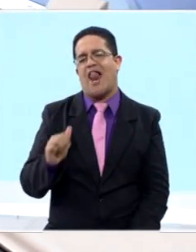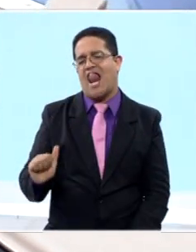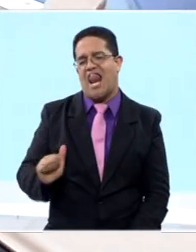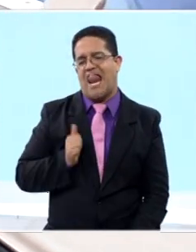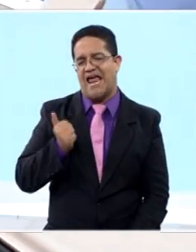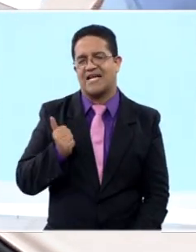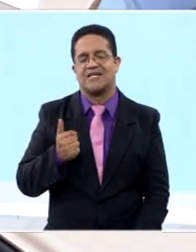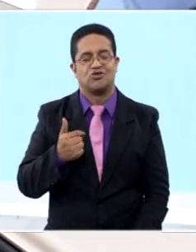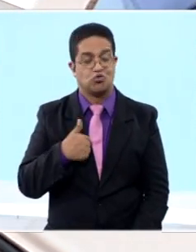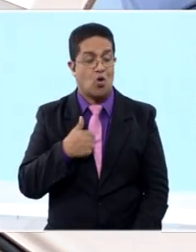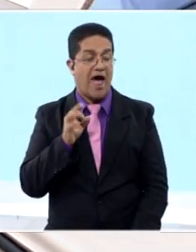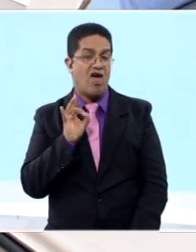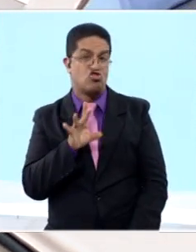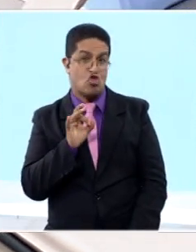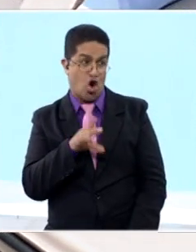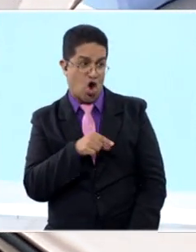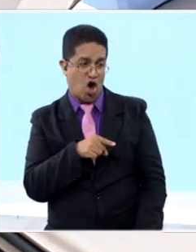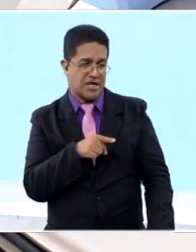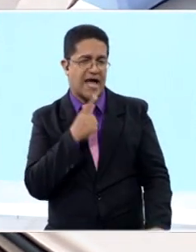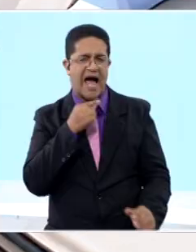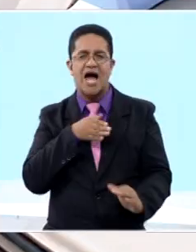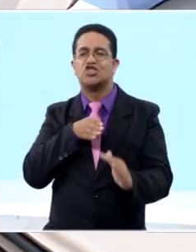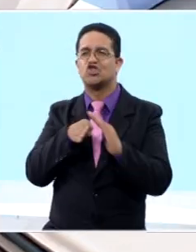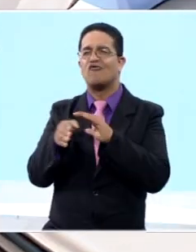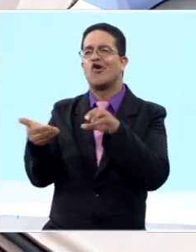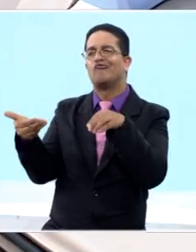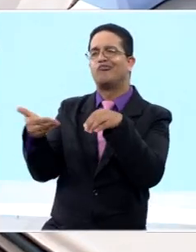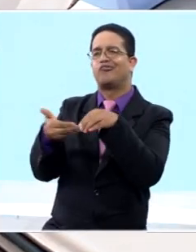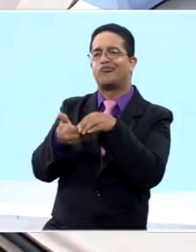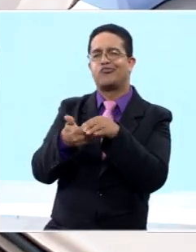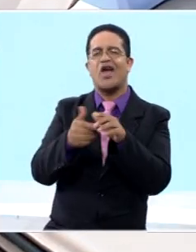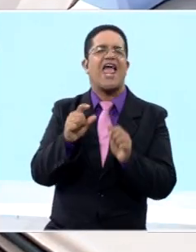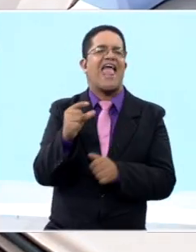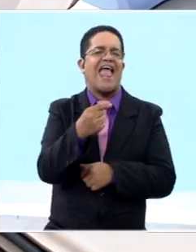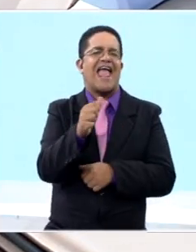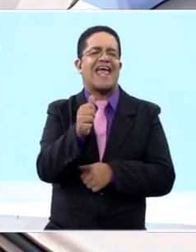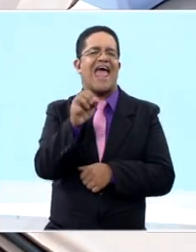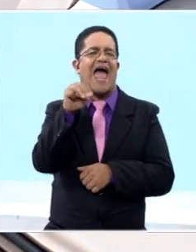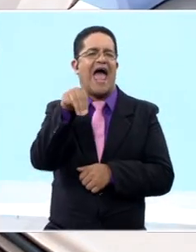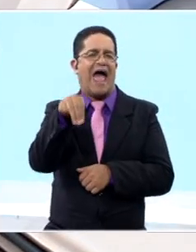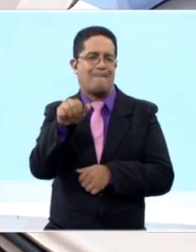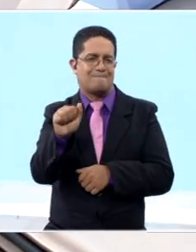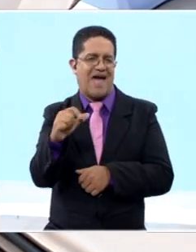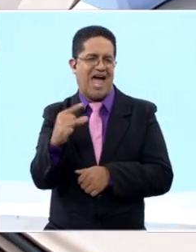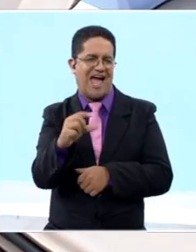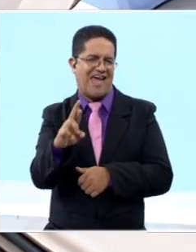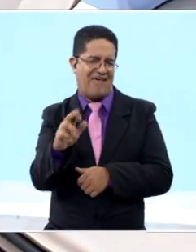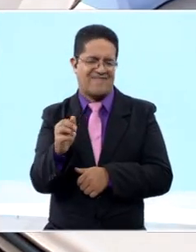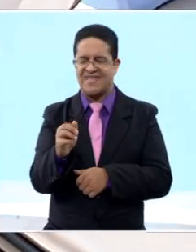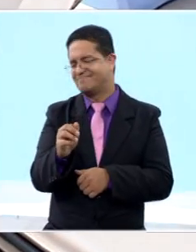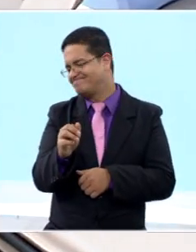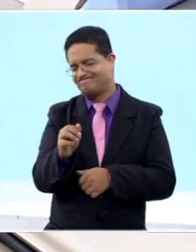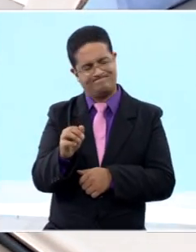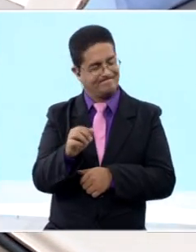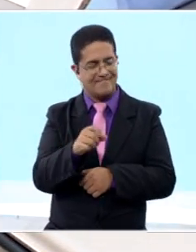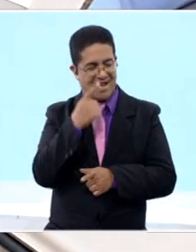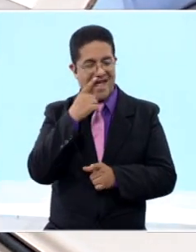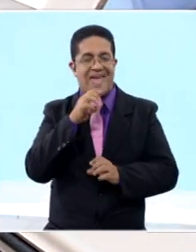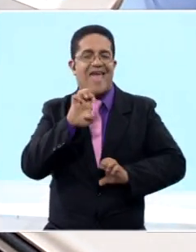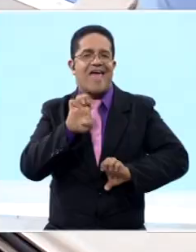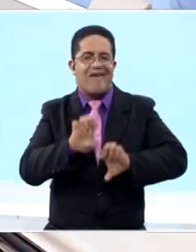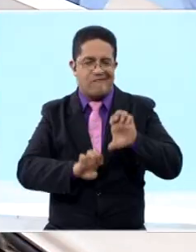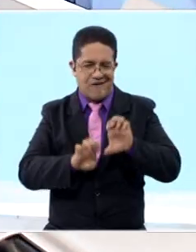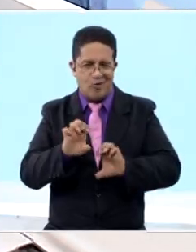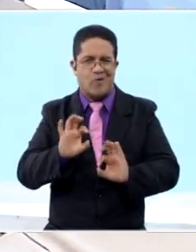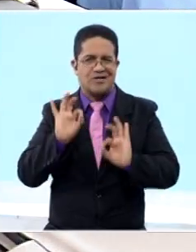es que siento un dolorcito en la rodilla, me voy a ir a hacer una gamografía ósea a ver qué tengo. Eso no pasa. La intención de que haya una evaluación por